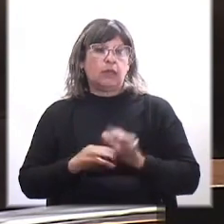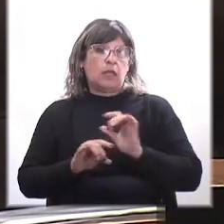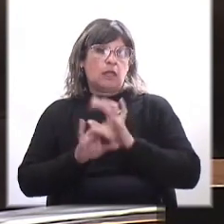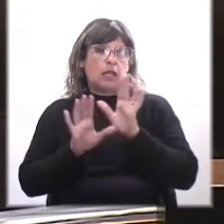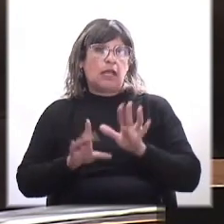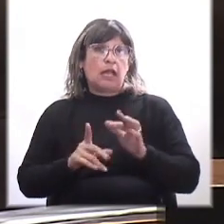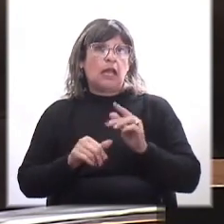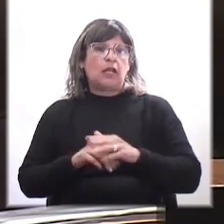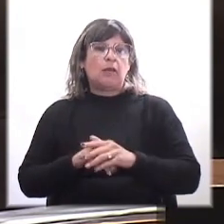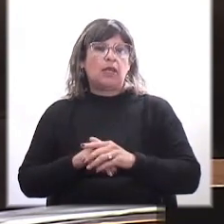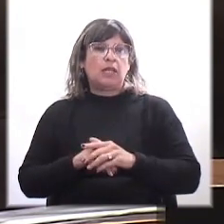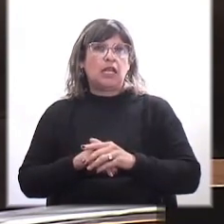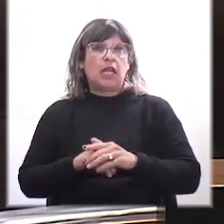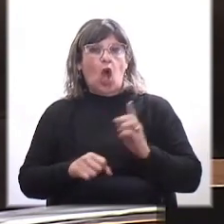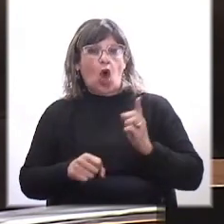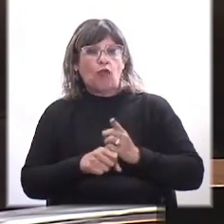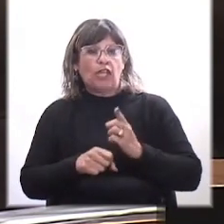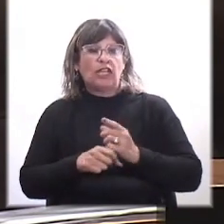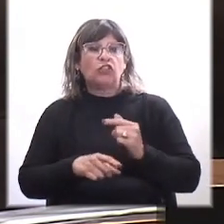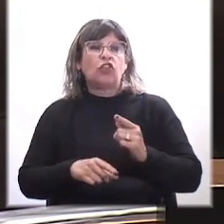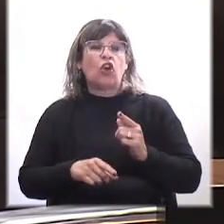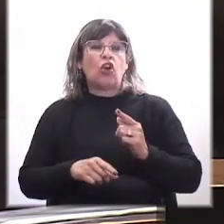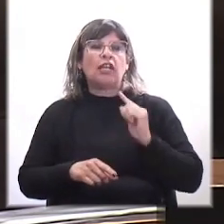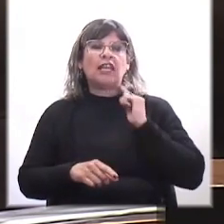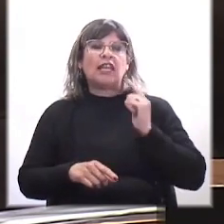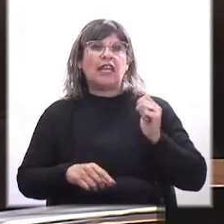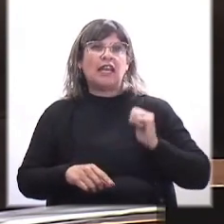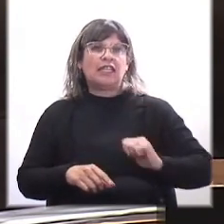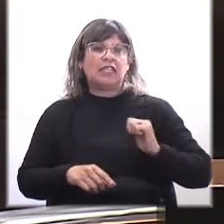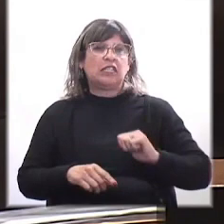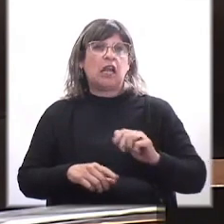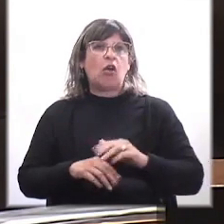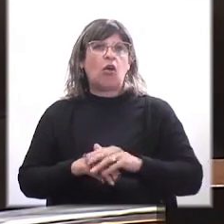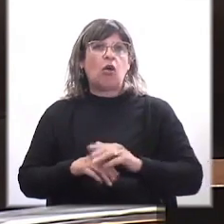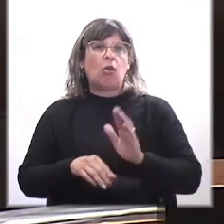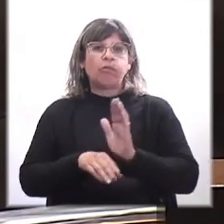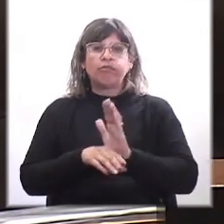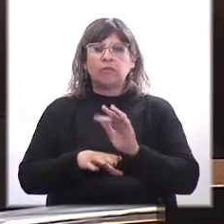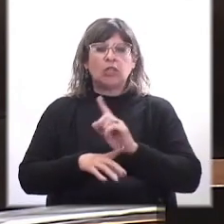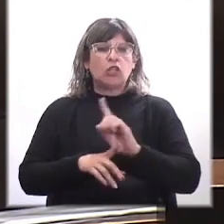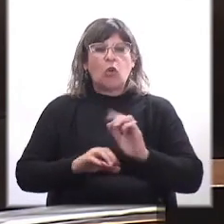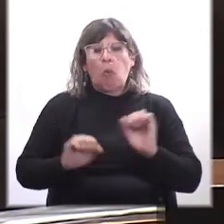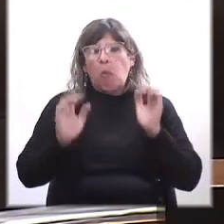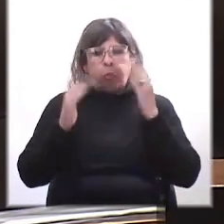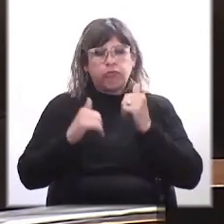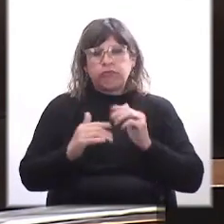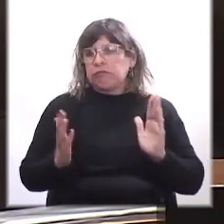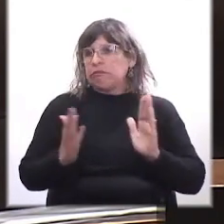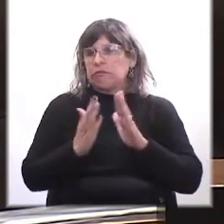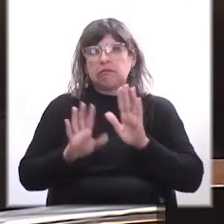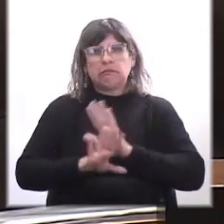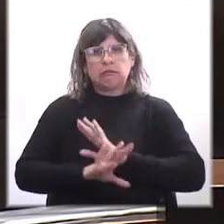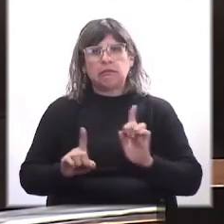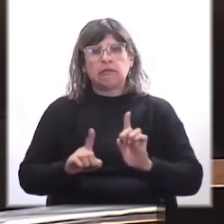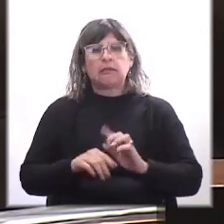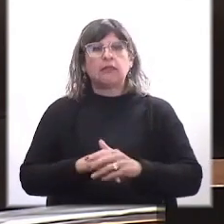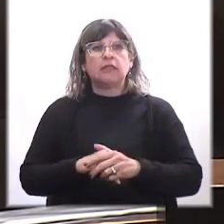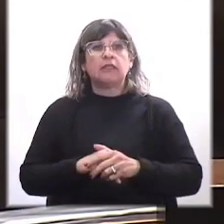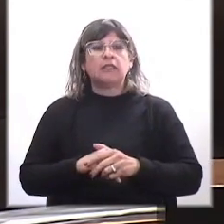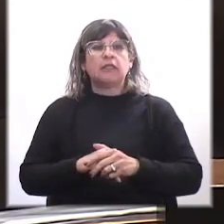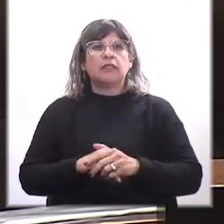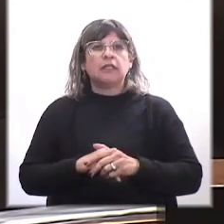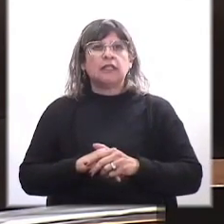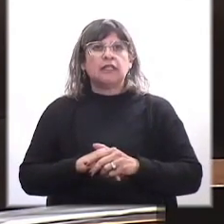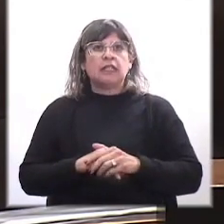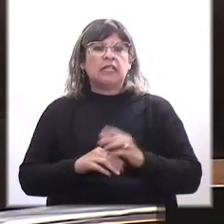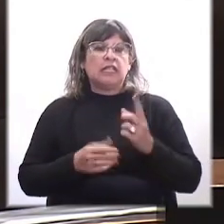Claramente obligaciones que Gas Sayago, Sociedad Anónima como tal, no puede hacer frente y que